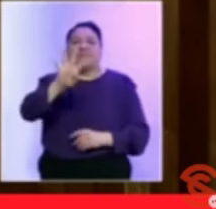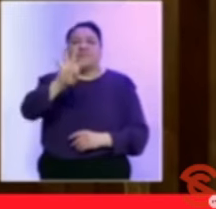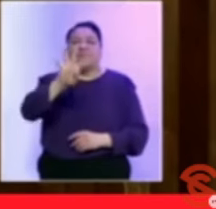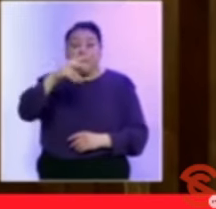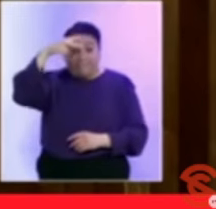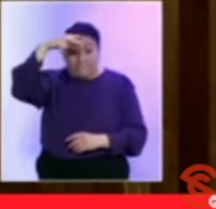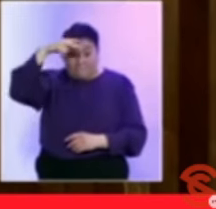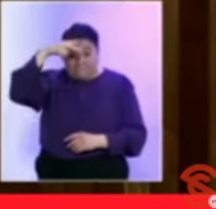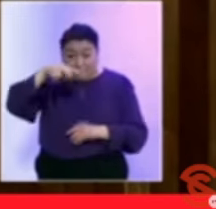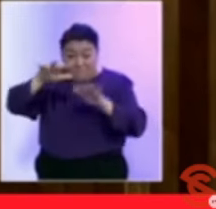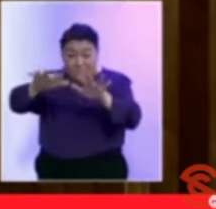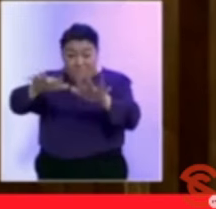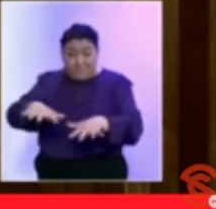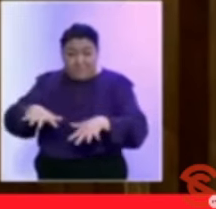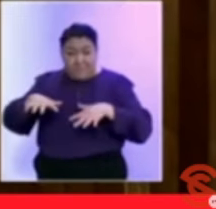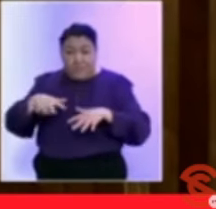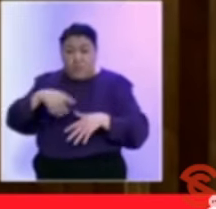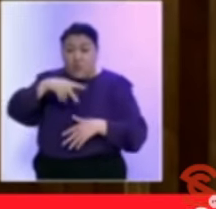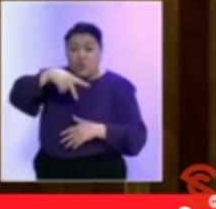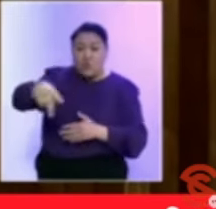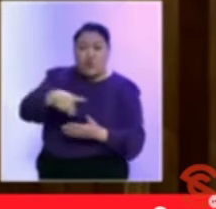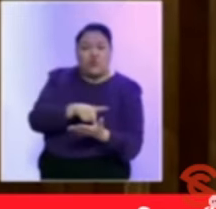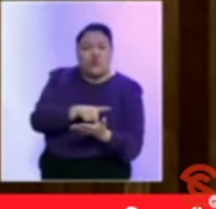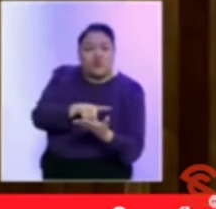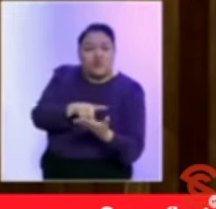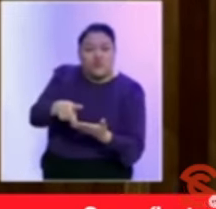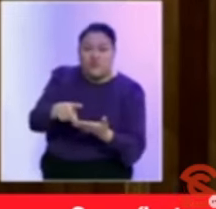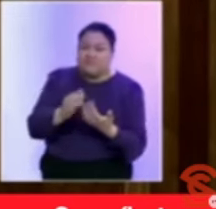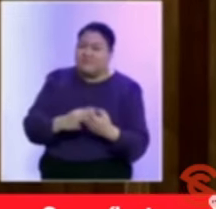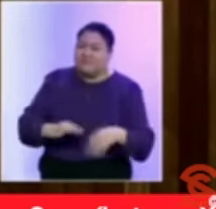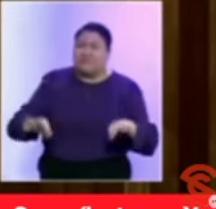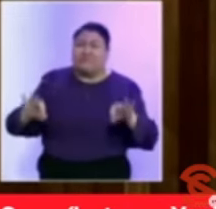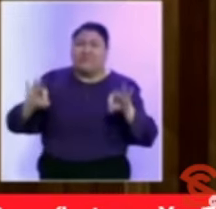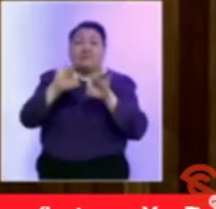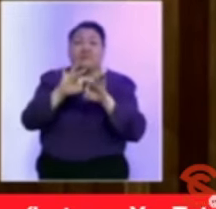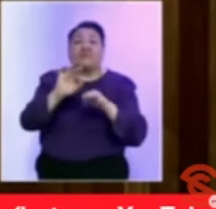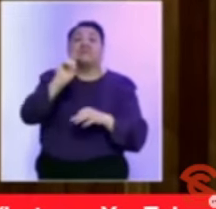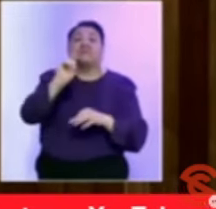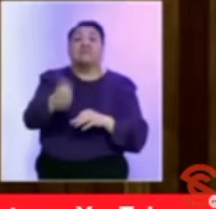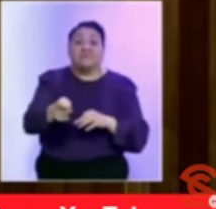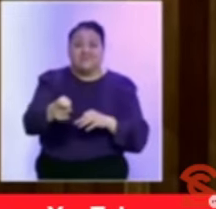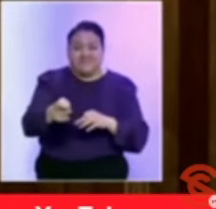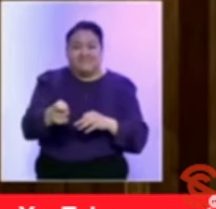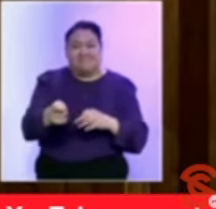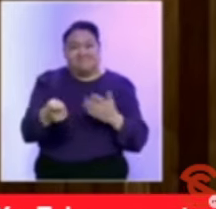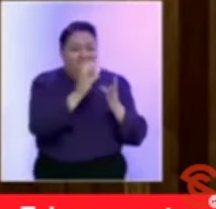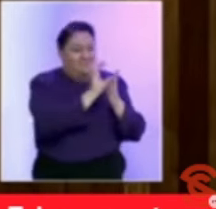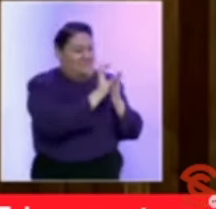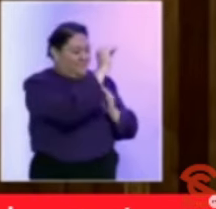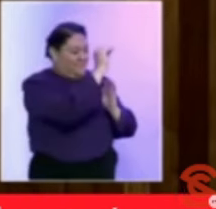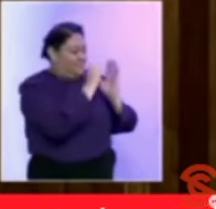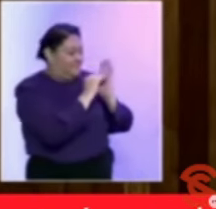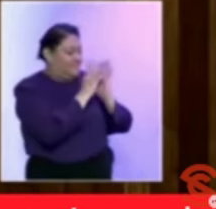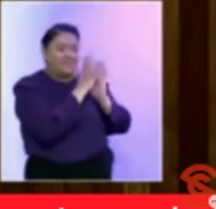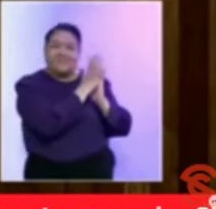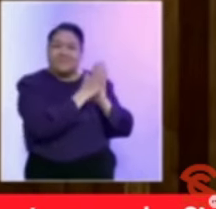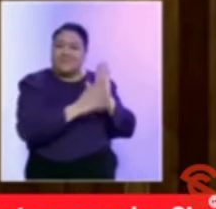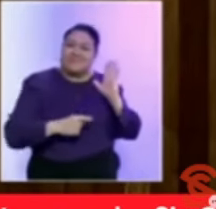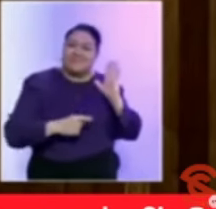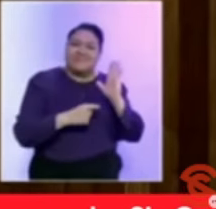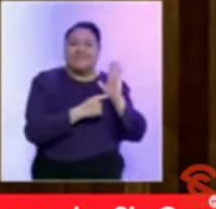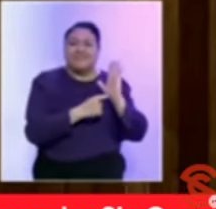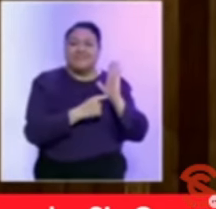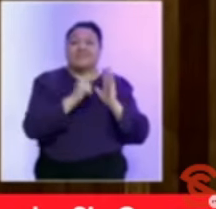México ejerció uno de los derechos fundamentales establecidos en la Constitución